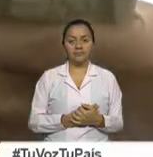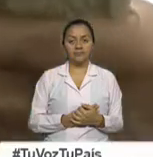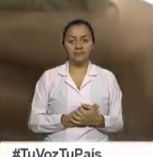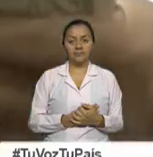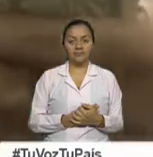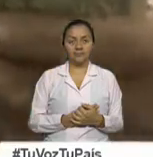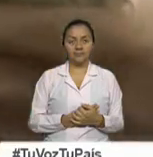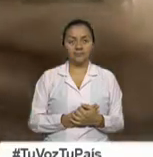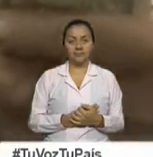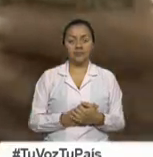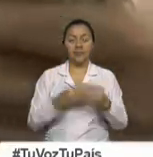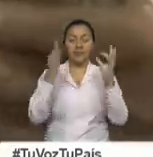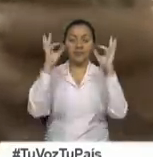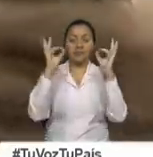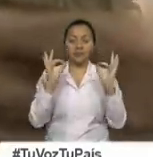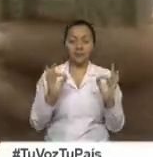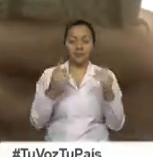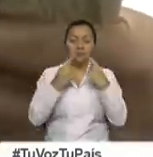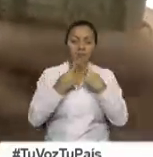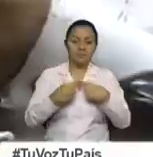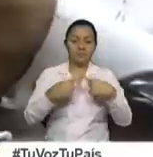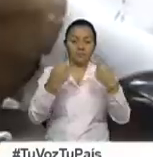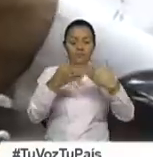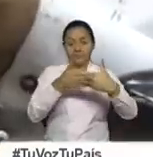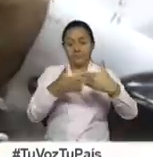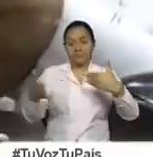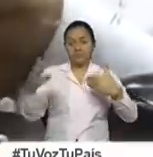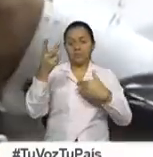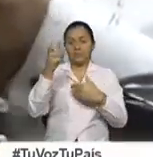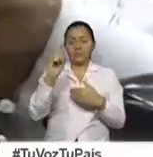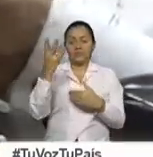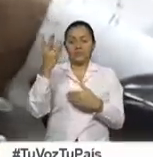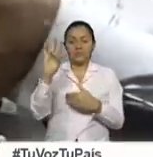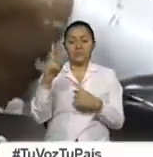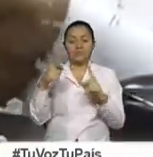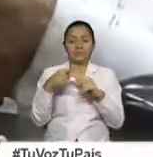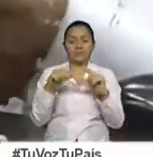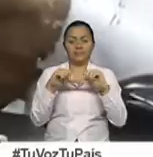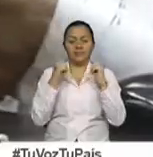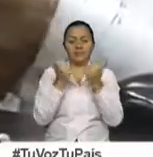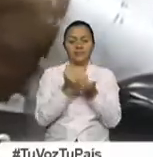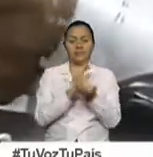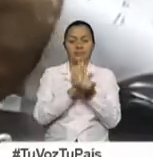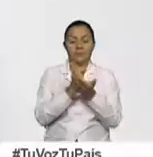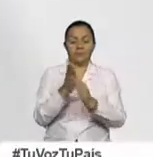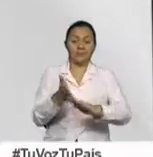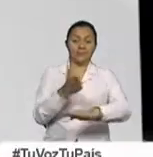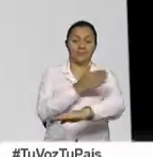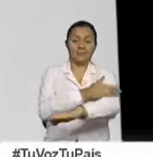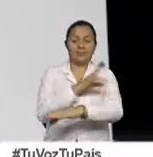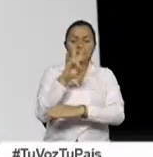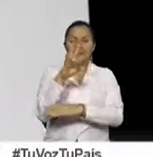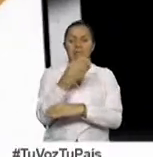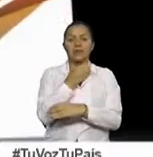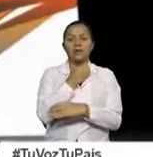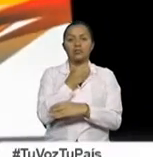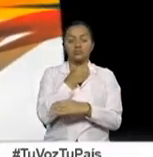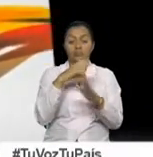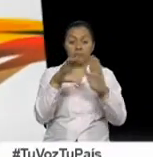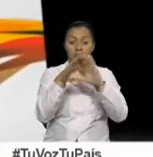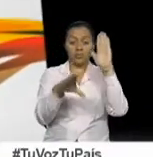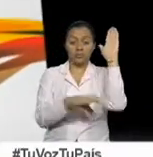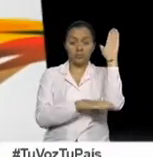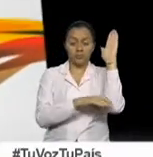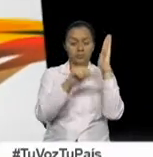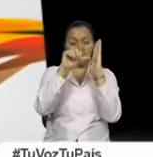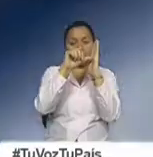La proforma presupuestaria para lo que resta del 2017 llegó a la Asamblea Nacional el pasado 7 de agosto. La Constitución, en su